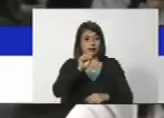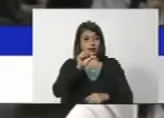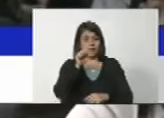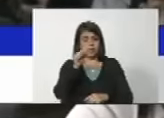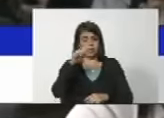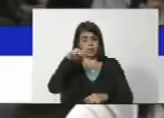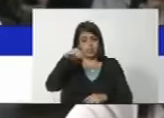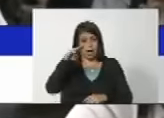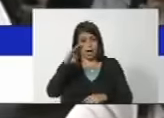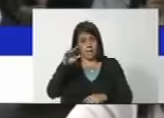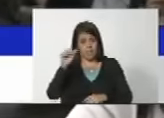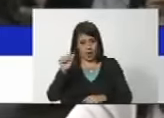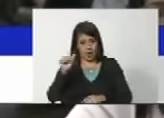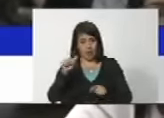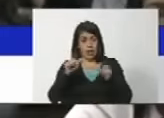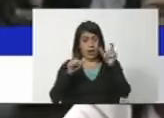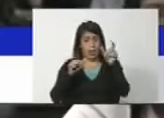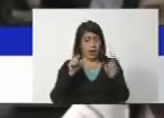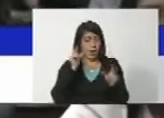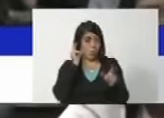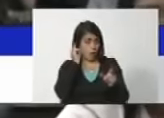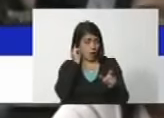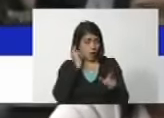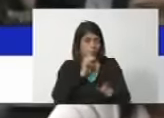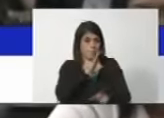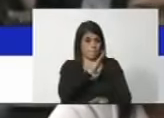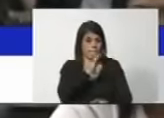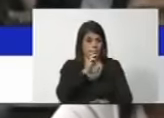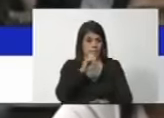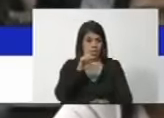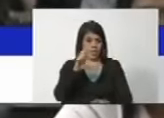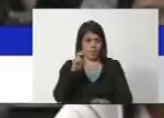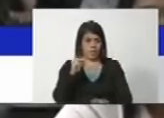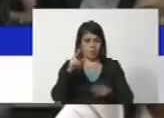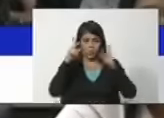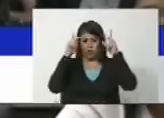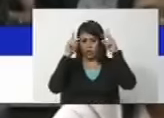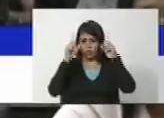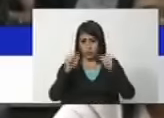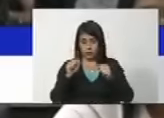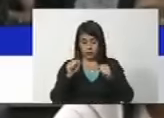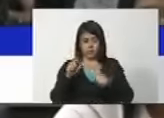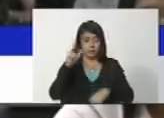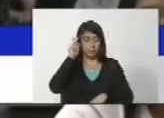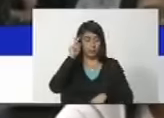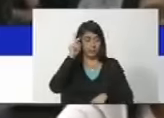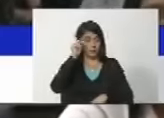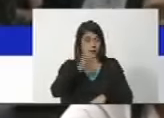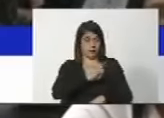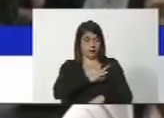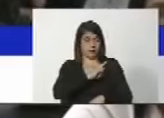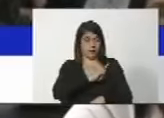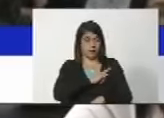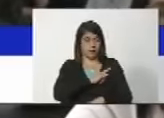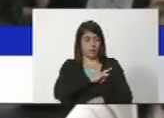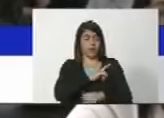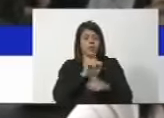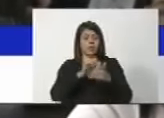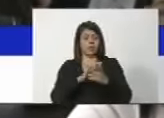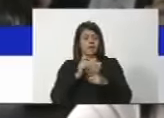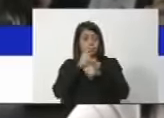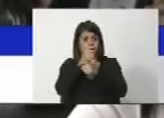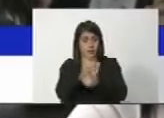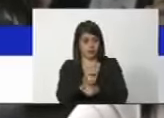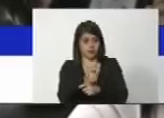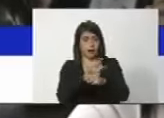profesional, queremos señalar que la compañera Belén Orsini es profesora universitaria de pregrado y posgrado,